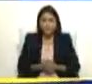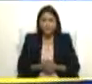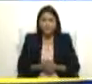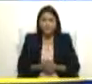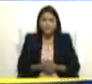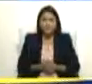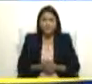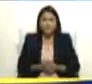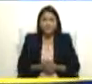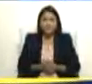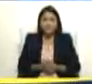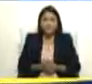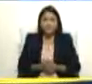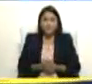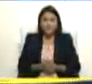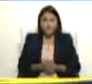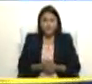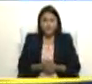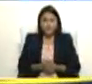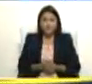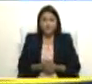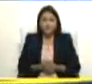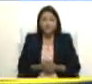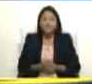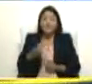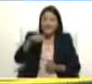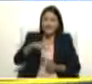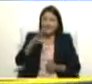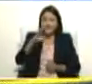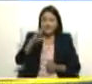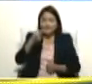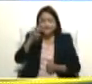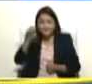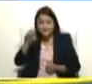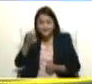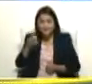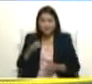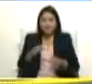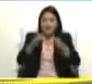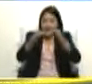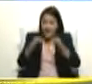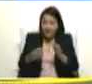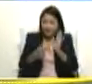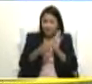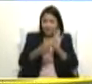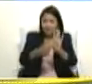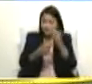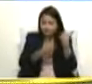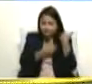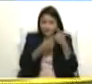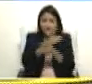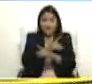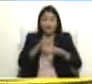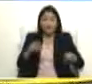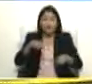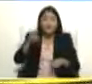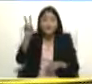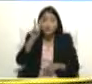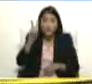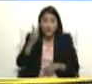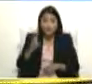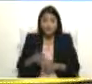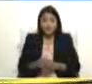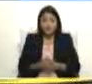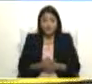el Esequibo. El Consejo Nacional Electoral, como garante de la democracia en la